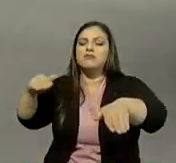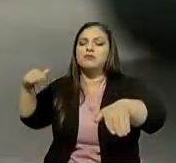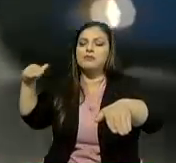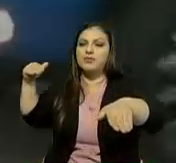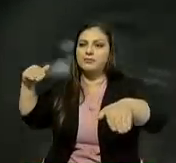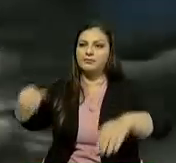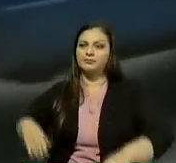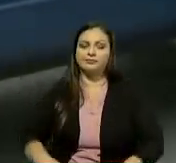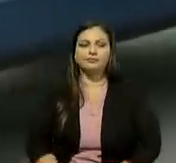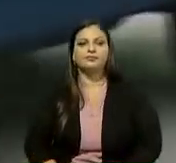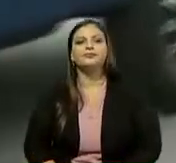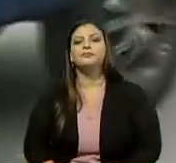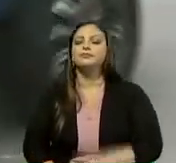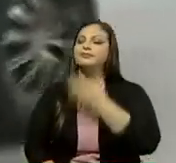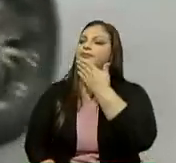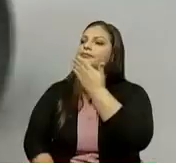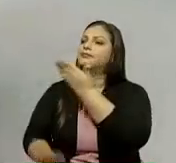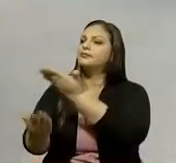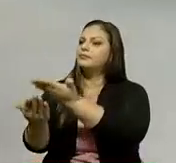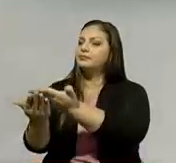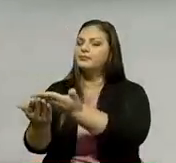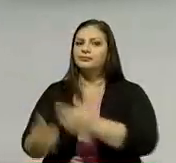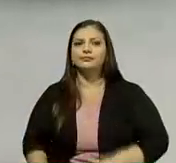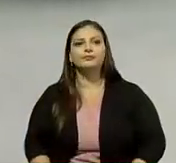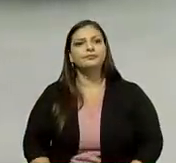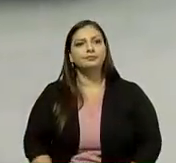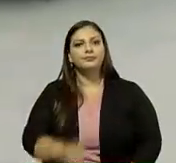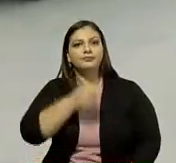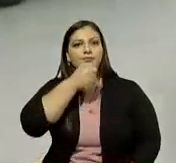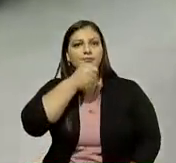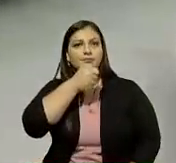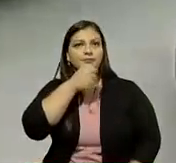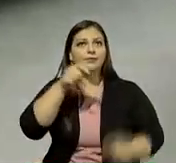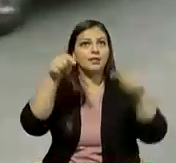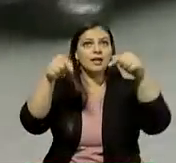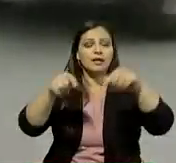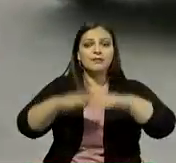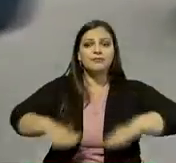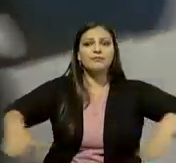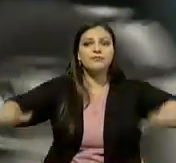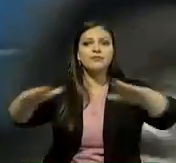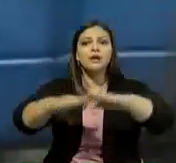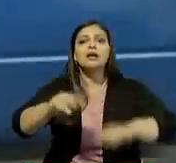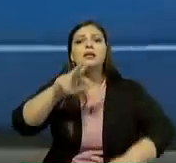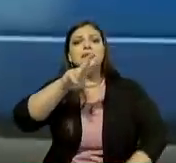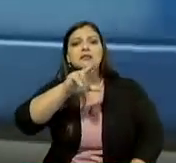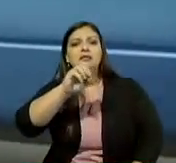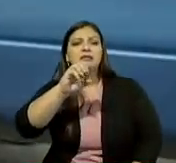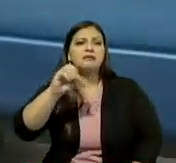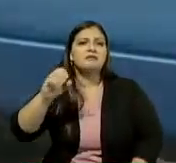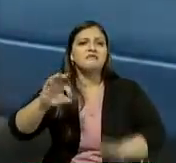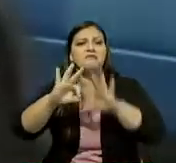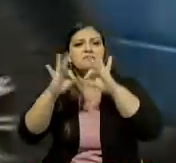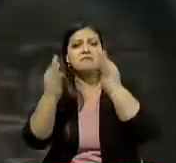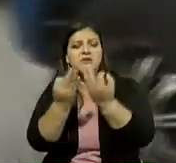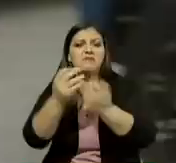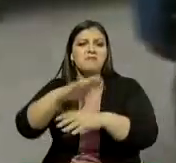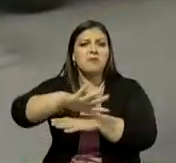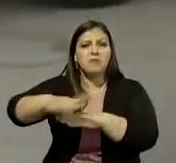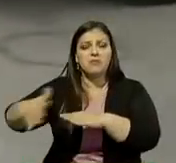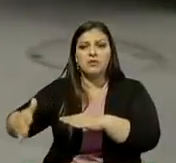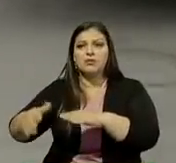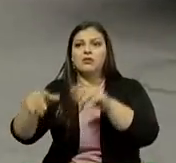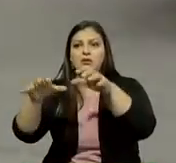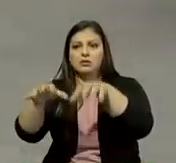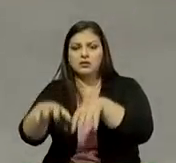maría de las lomas otras ciudadelas que también se ven afectadas son las sanz pedro lafuente y la ferroviaria